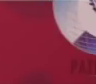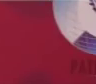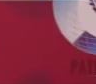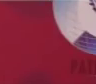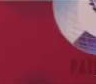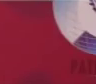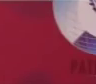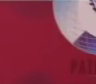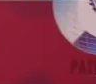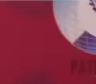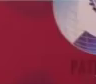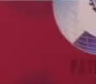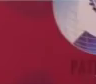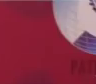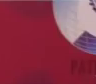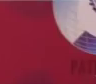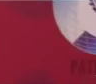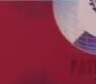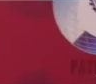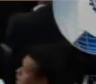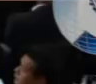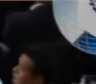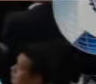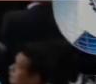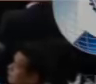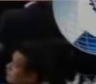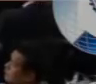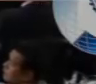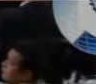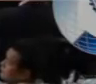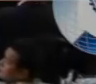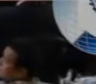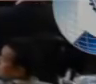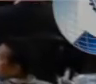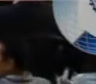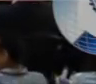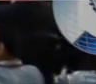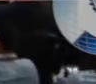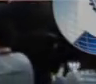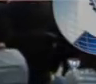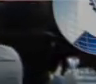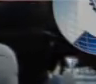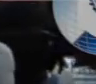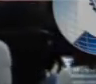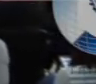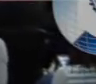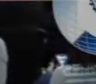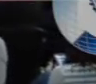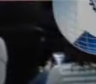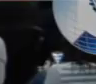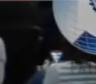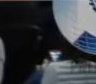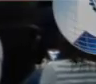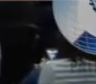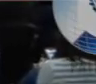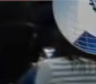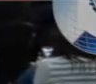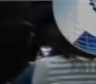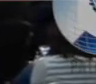que pertenecía a la Secretaría de la Defensa, donde estaba la antigua